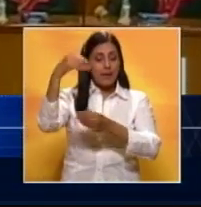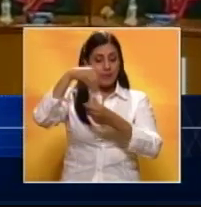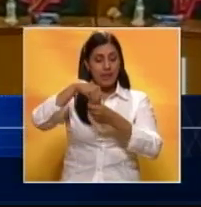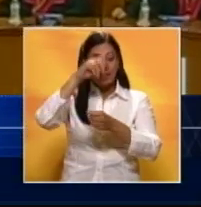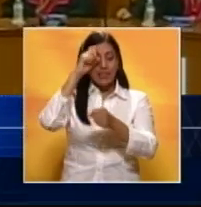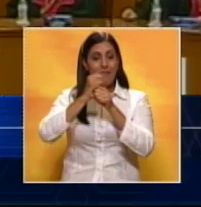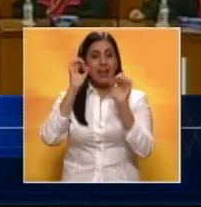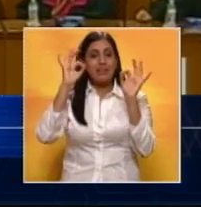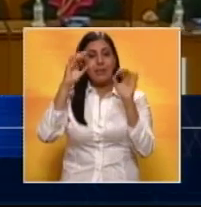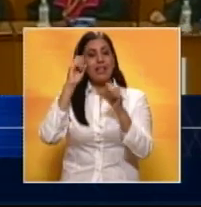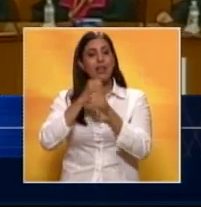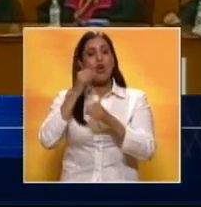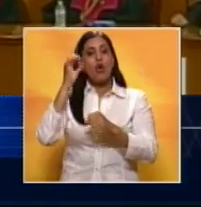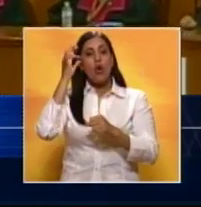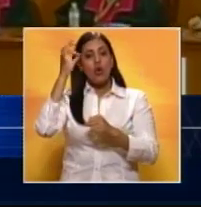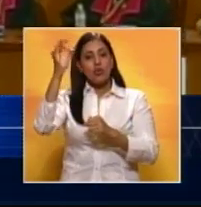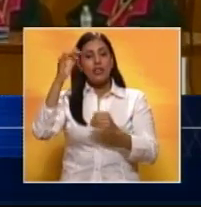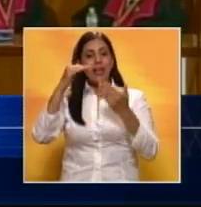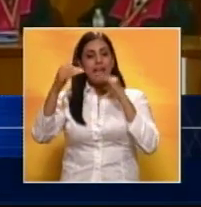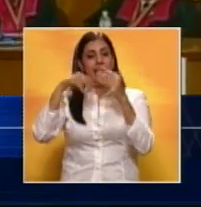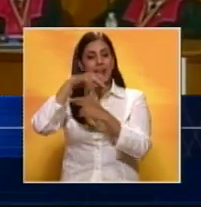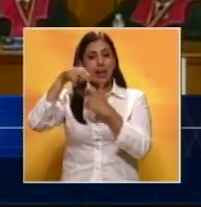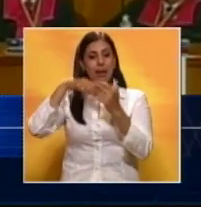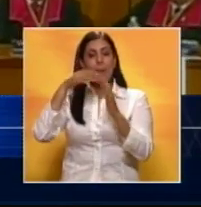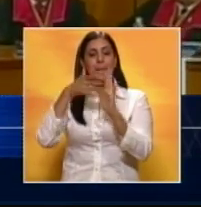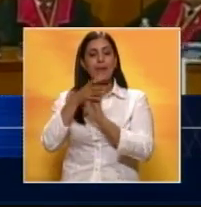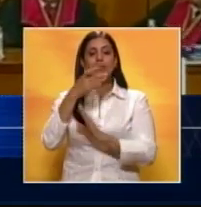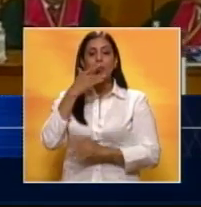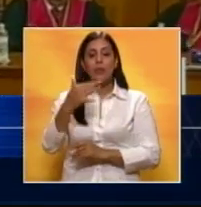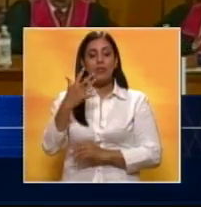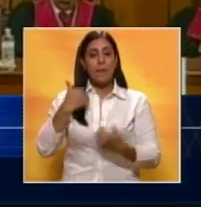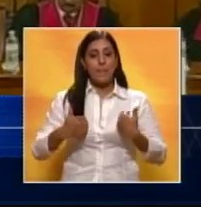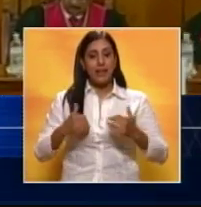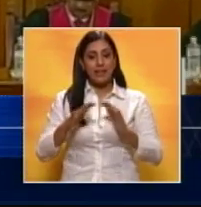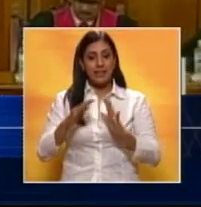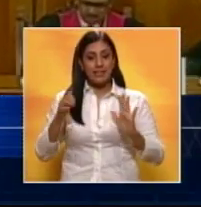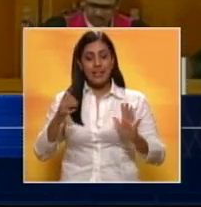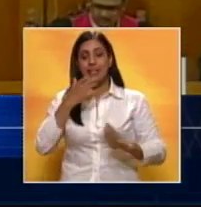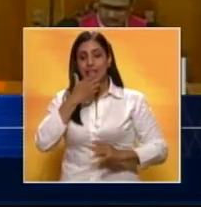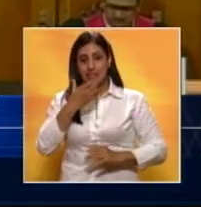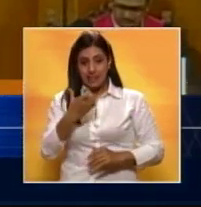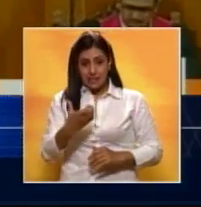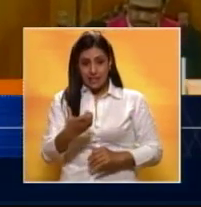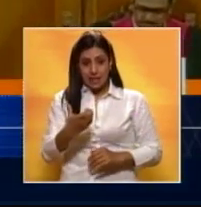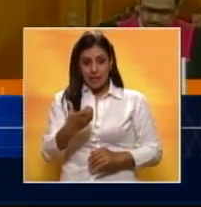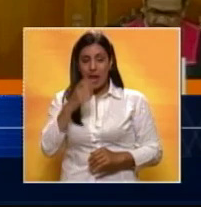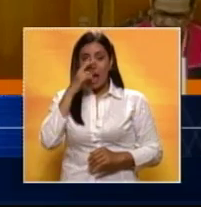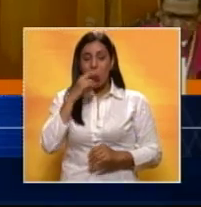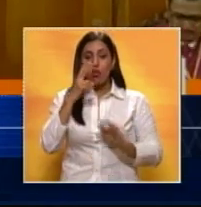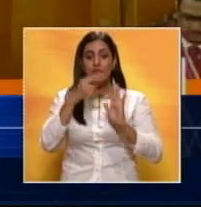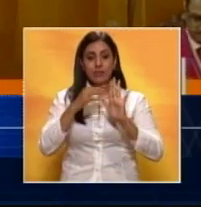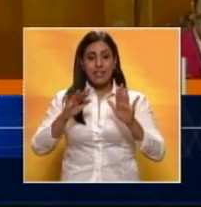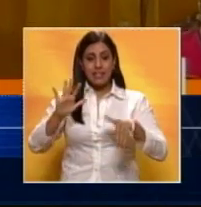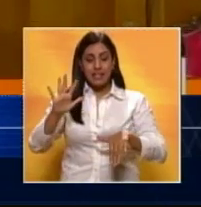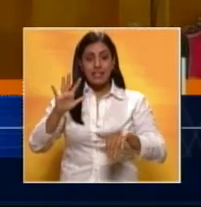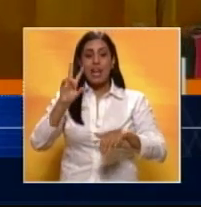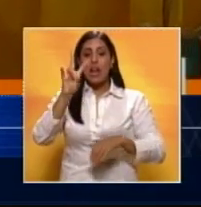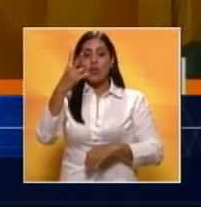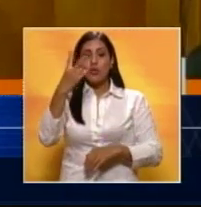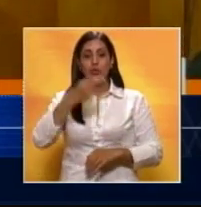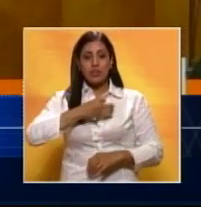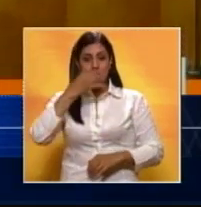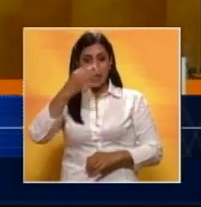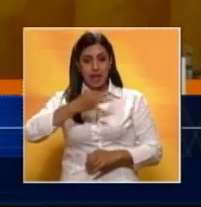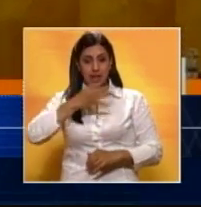una sesión extraordinaria del Consejo Moral Republicano a celebrarse el día miércoles 16 de diciembre del año 2015 a las 2 de la